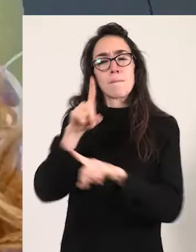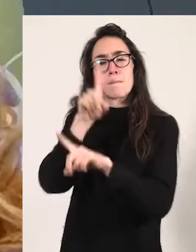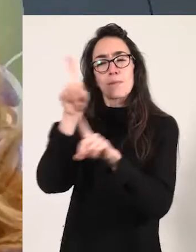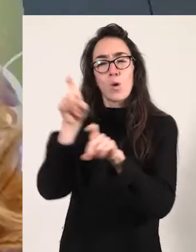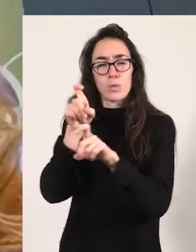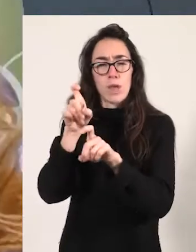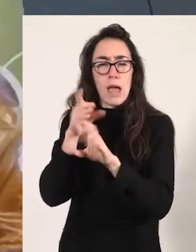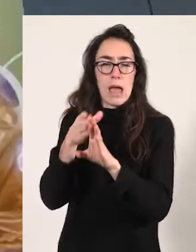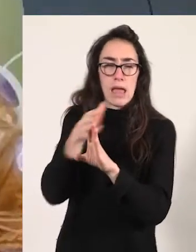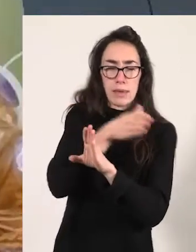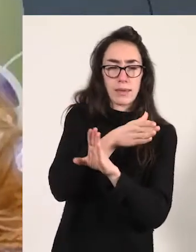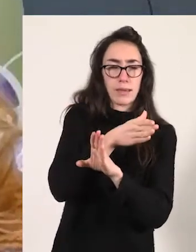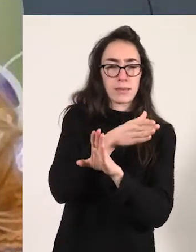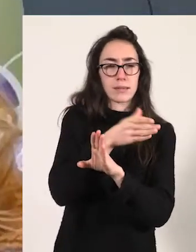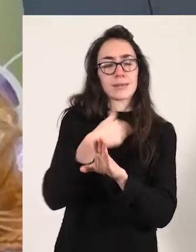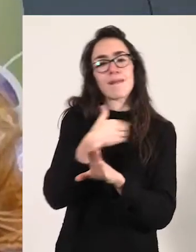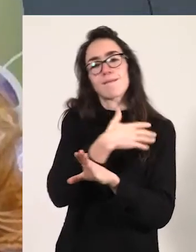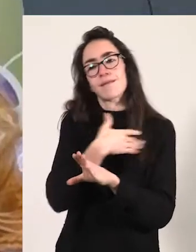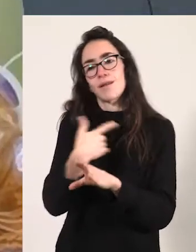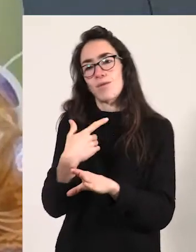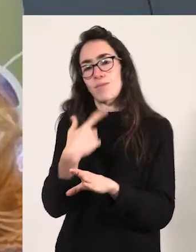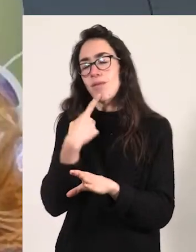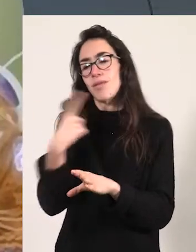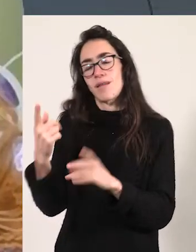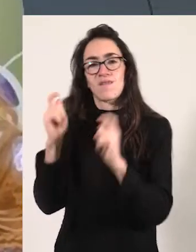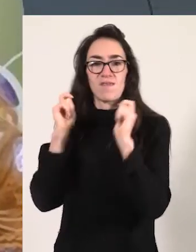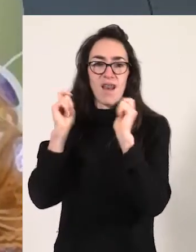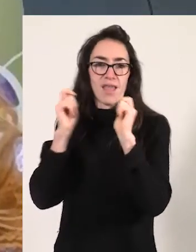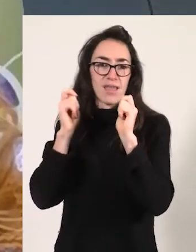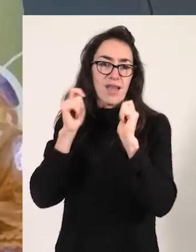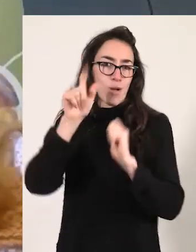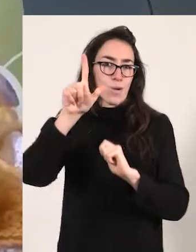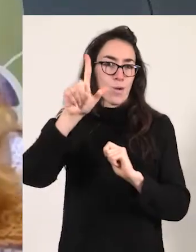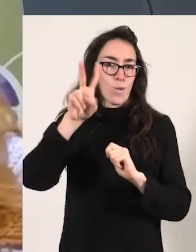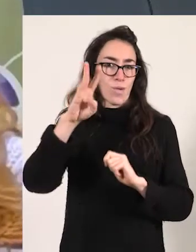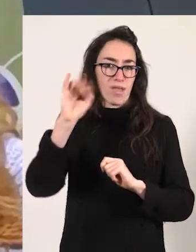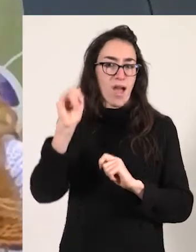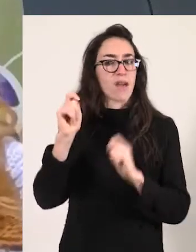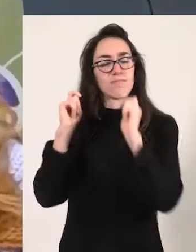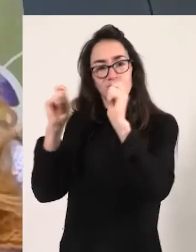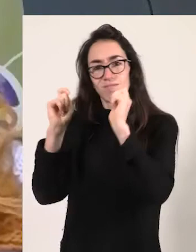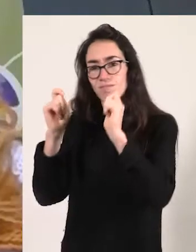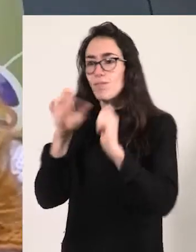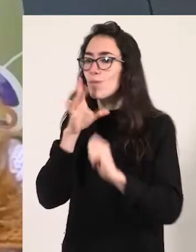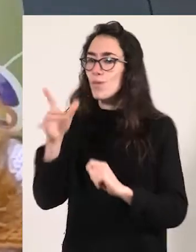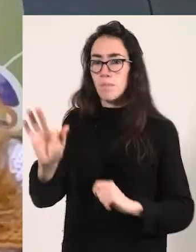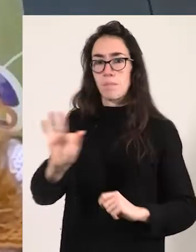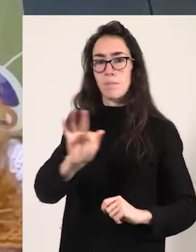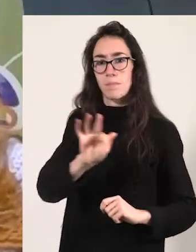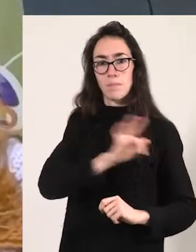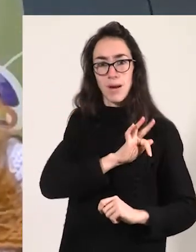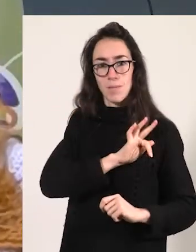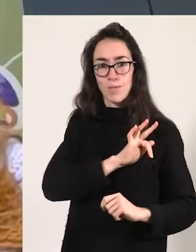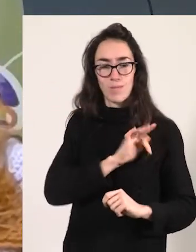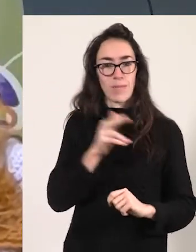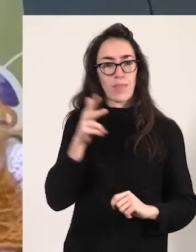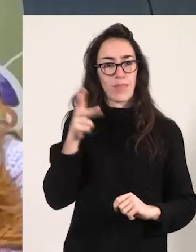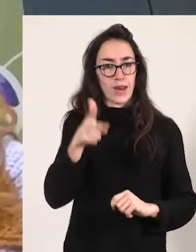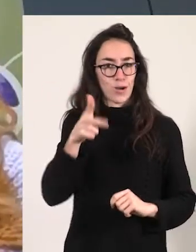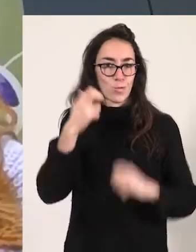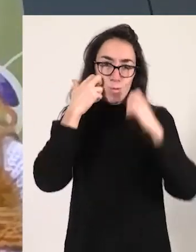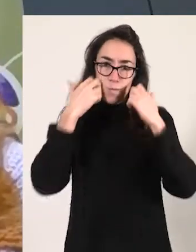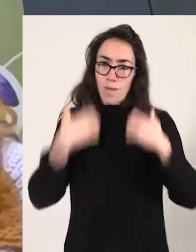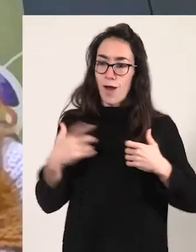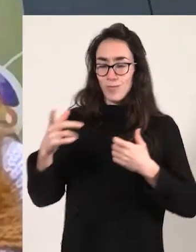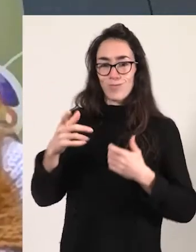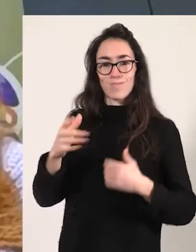que antes de ir con la siguiente pregunta, sí que me gustaría pues felicitar a Lucía, porque ha ganado